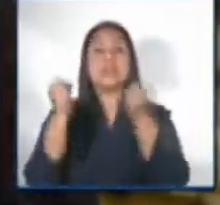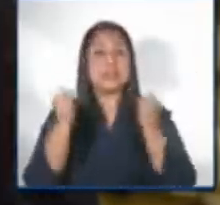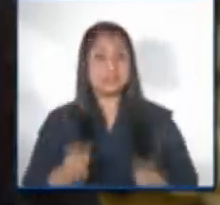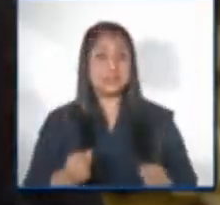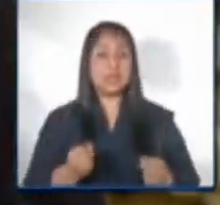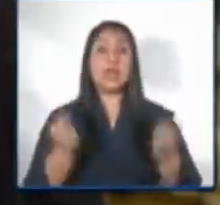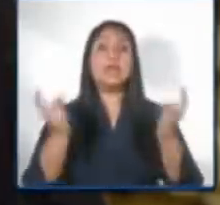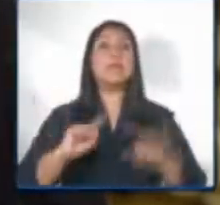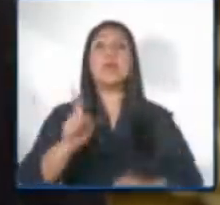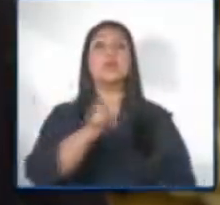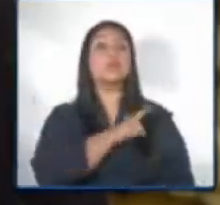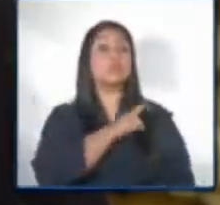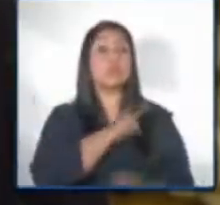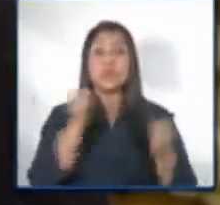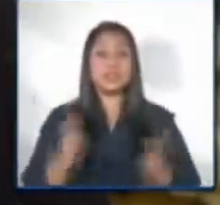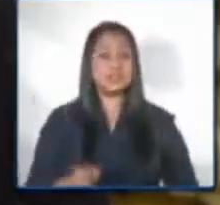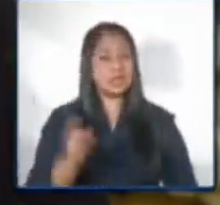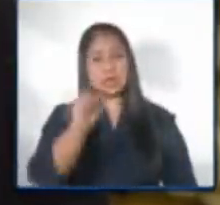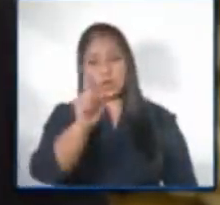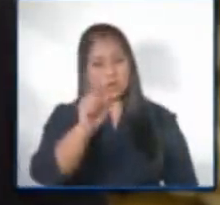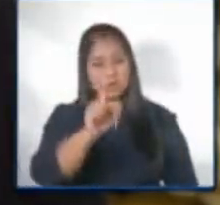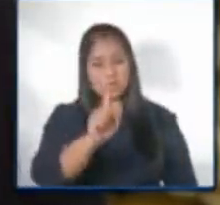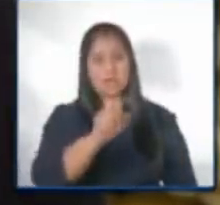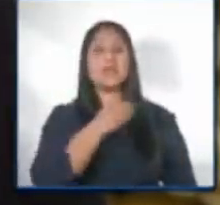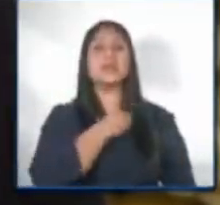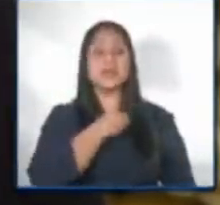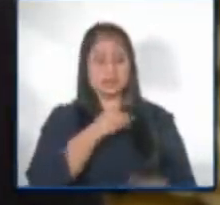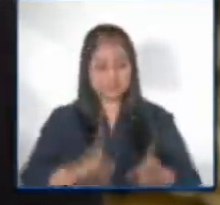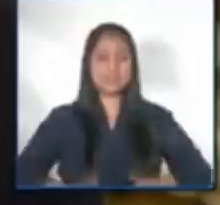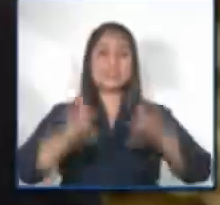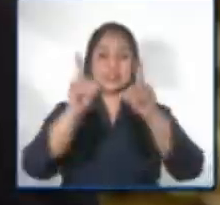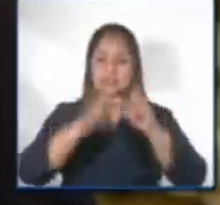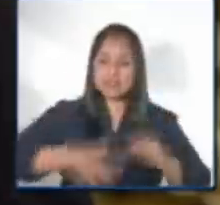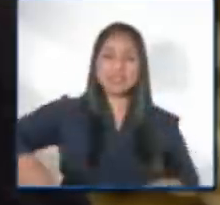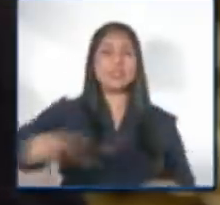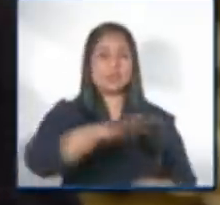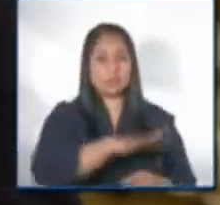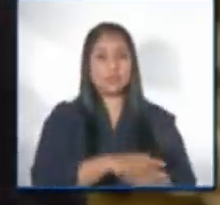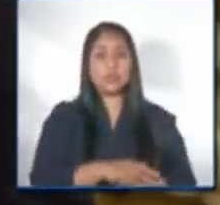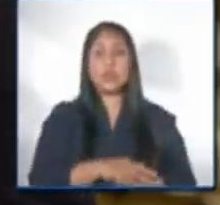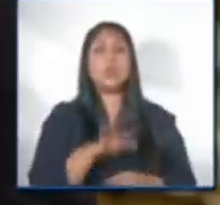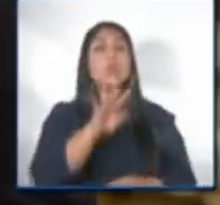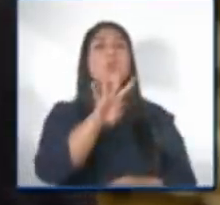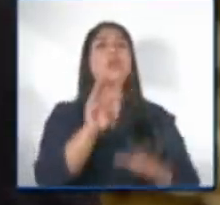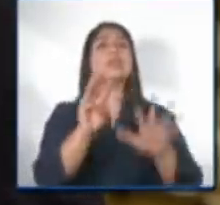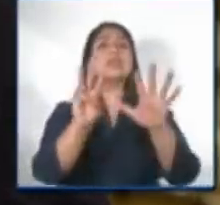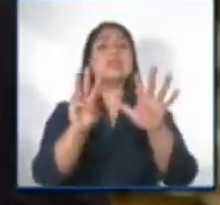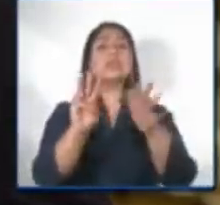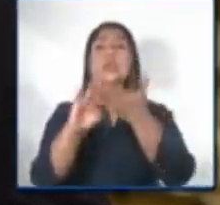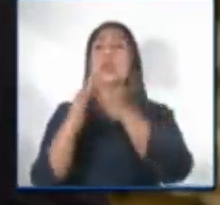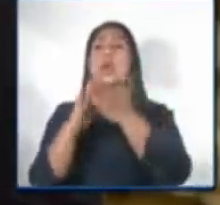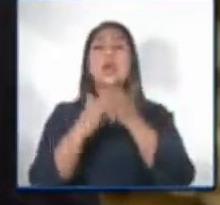solo queremos la silla, queremos desarrollo para todos. Y 48 cantones no solo